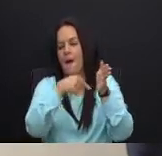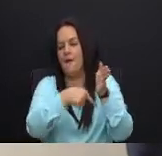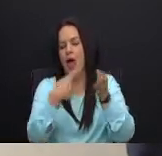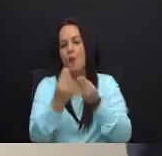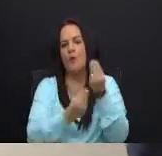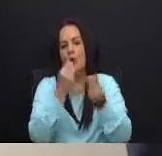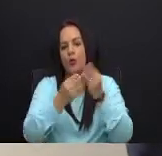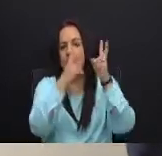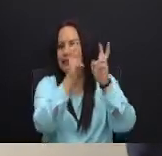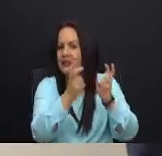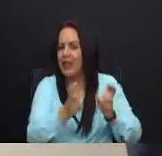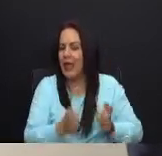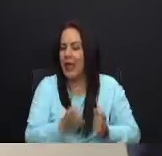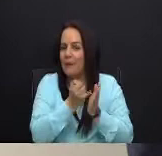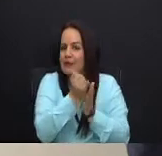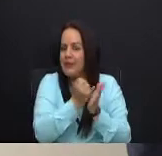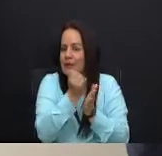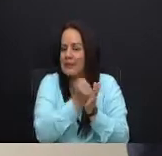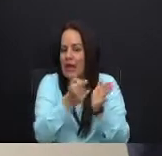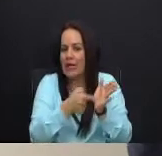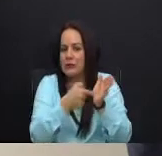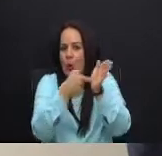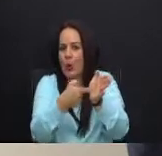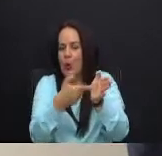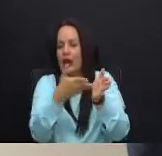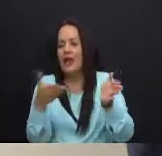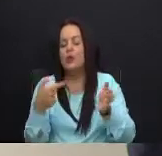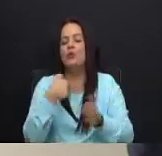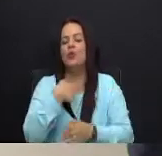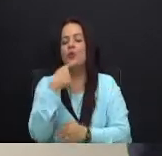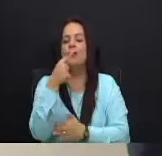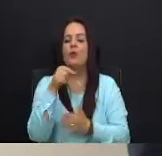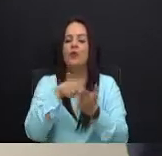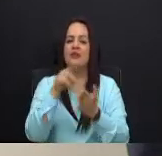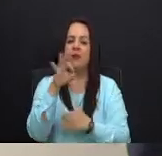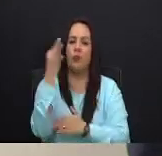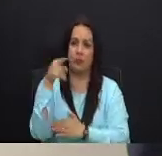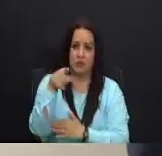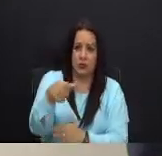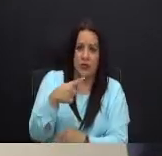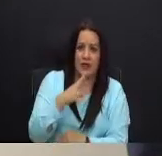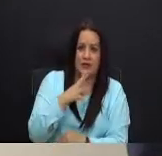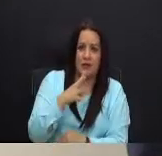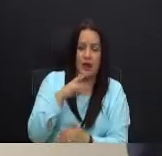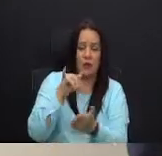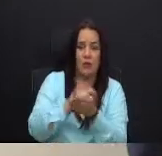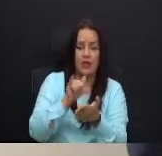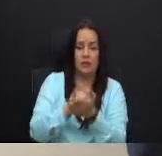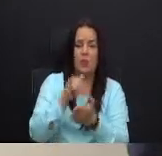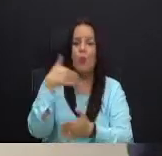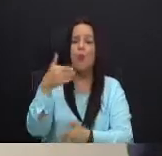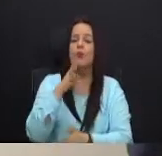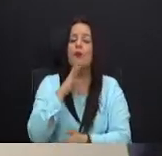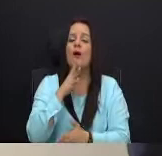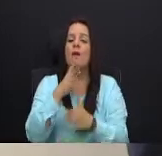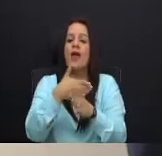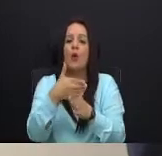los temas a que he hecho referencia. Lo digo de esta manera si es a eso a lo que usted se refiere cuando habla de compartir